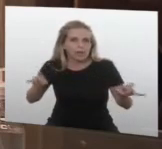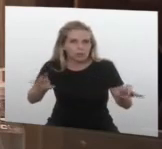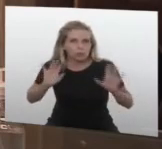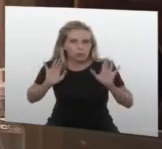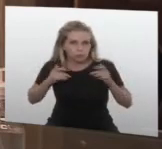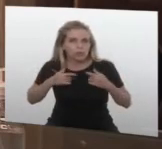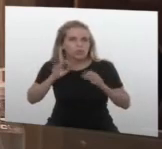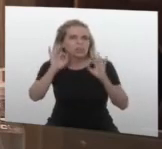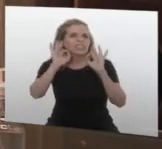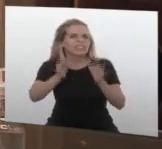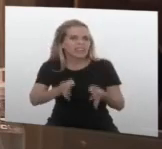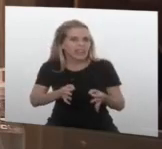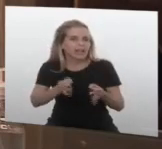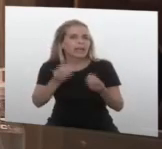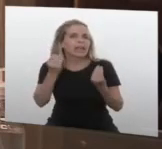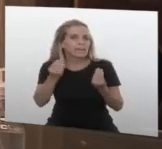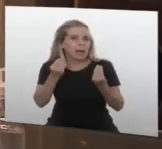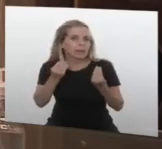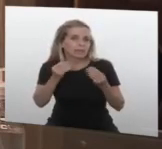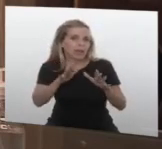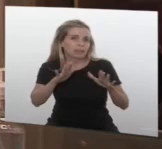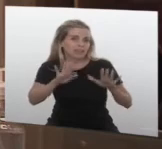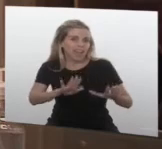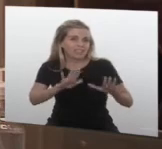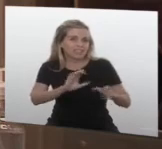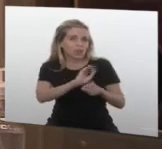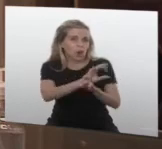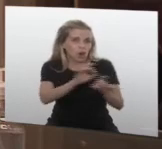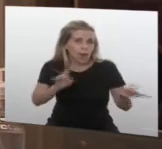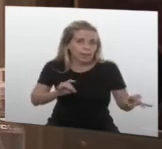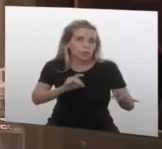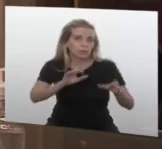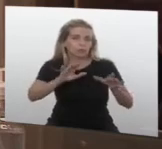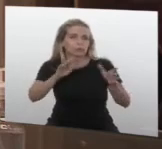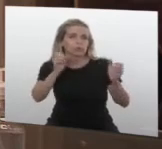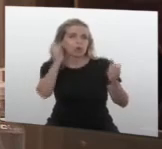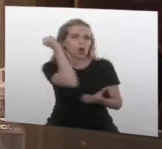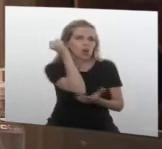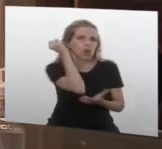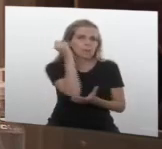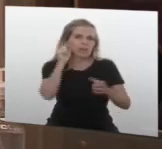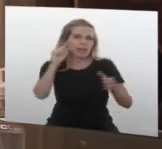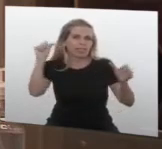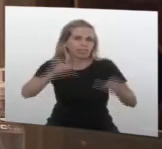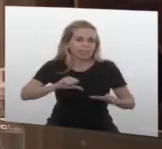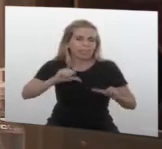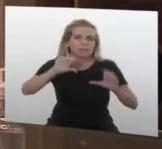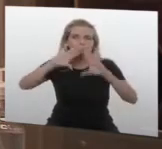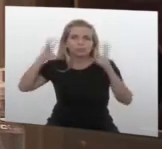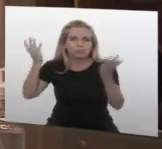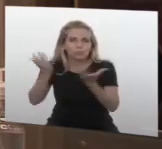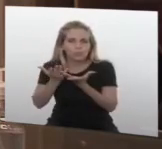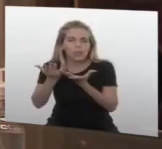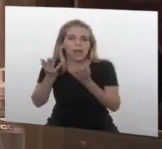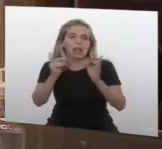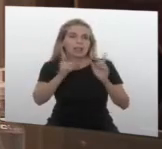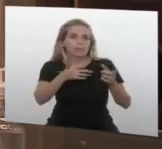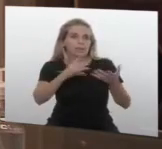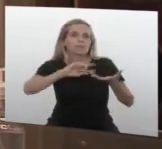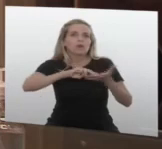La responsabilidad cae sobre nosotros. Si las fronteras están cerradas para que no ingresen las